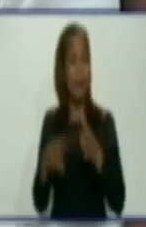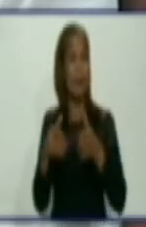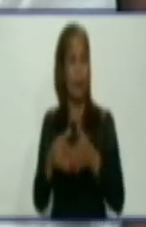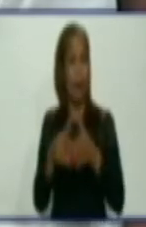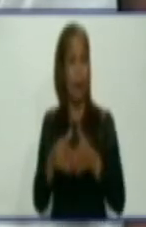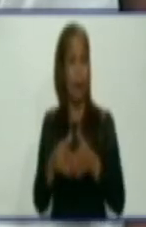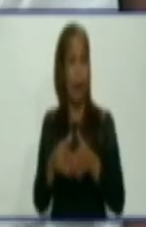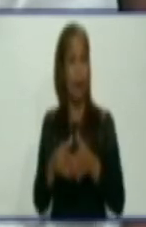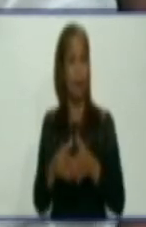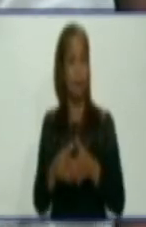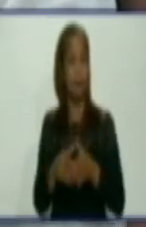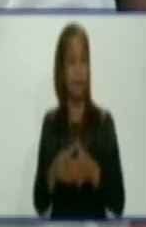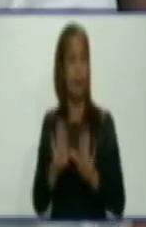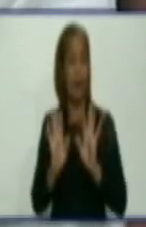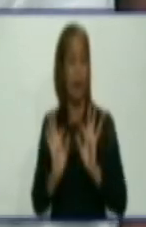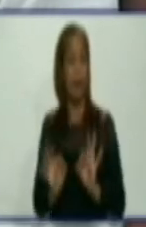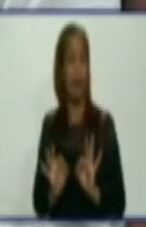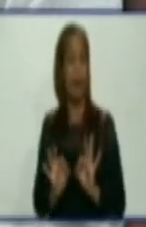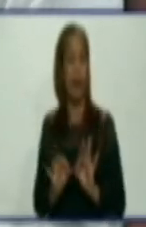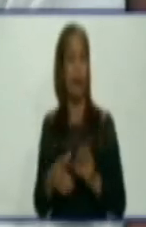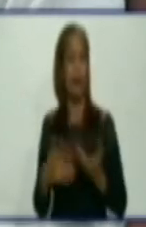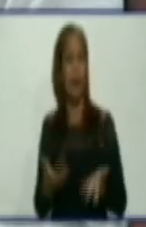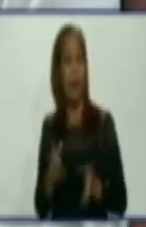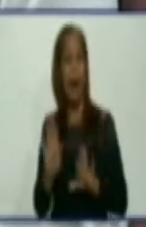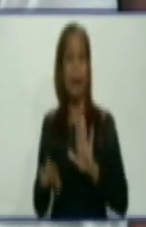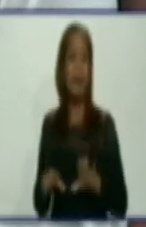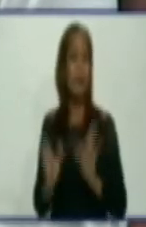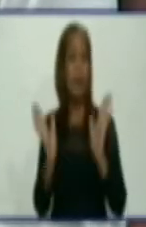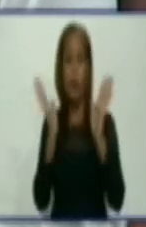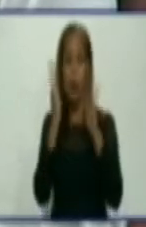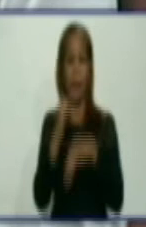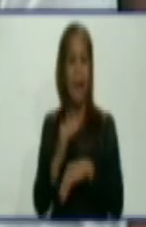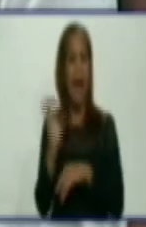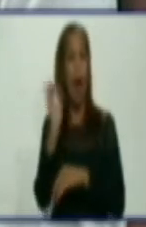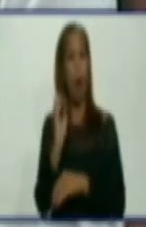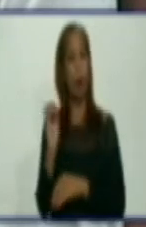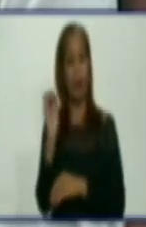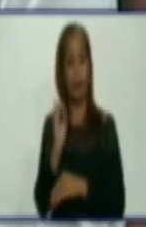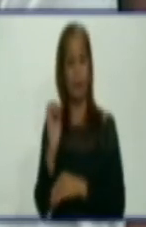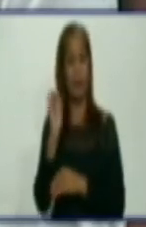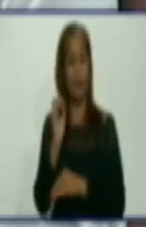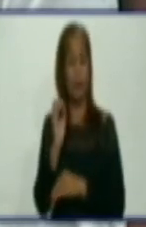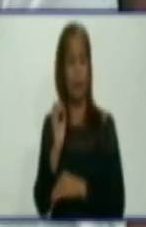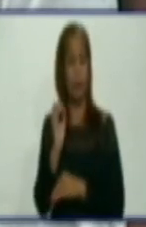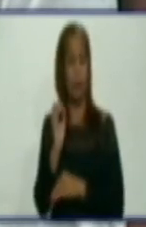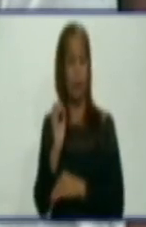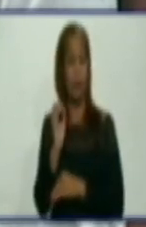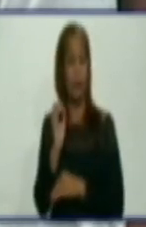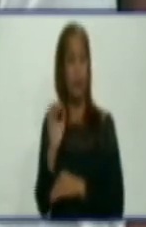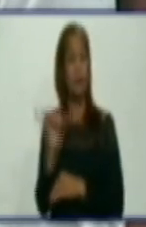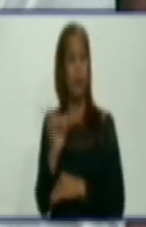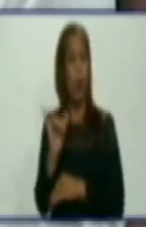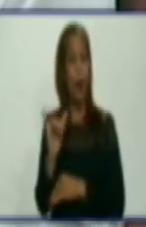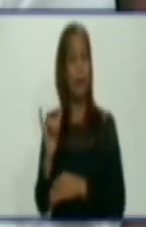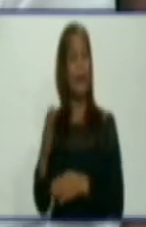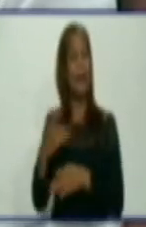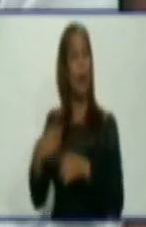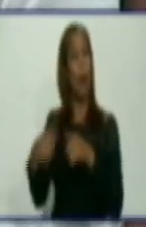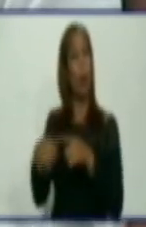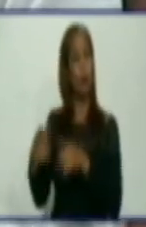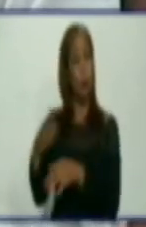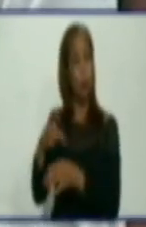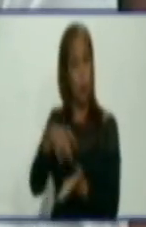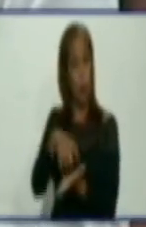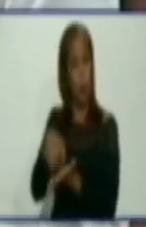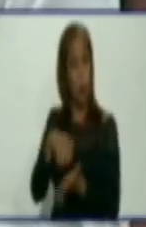algo desorganizado, propio de lo que ha ocurrido en todos los lugares del país. Uno nunca se prepara lo suficiente